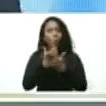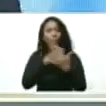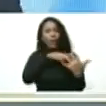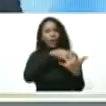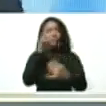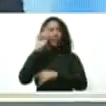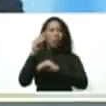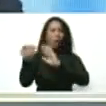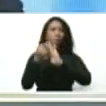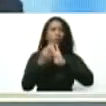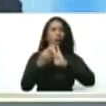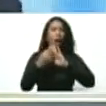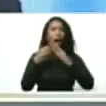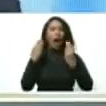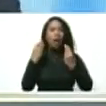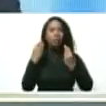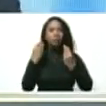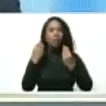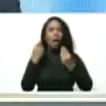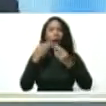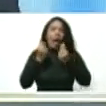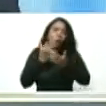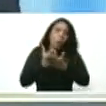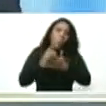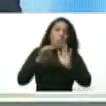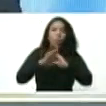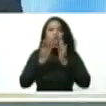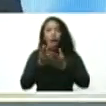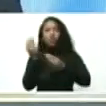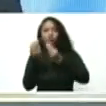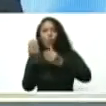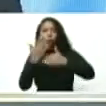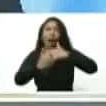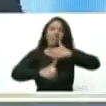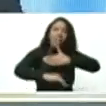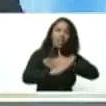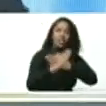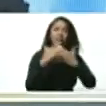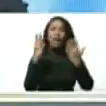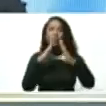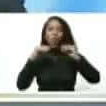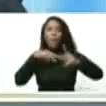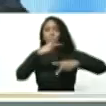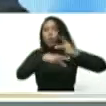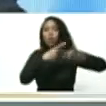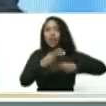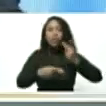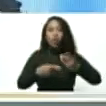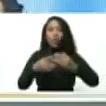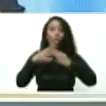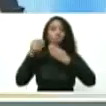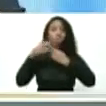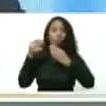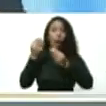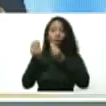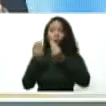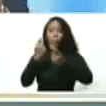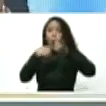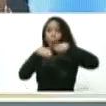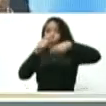la economía mundial, de cómo avanzamos en todo el proceso de dolarización del